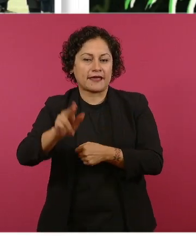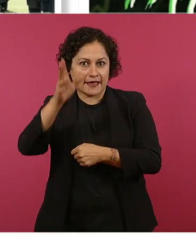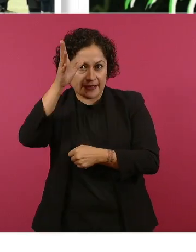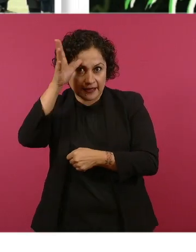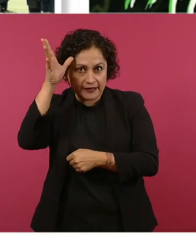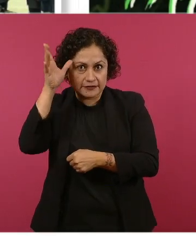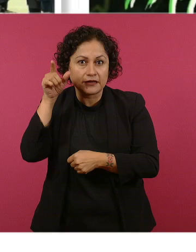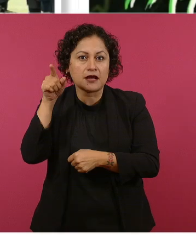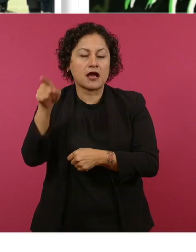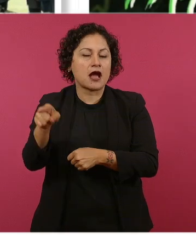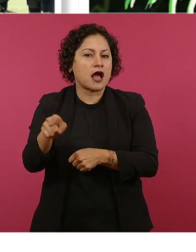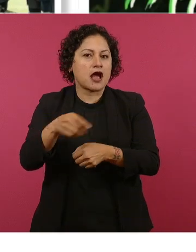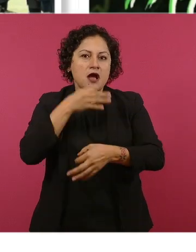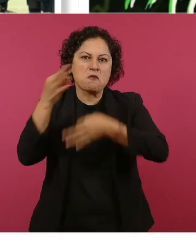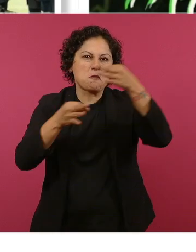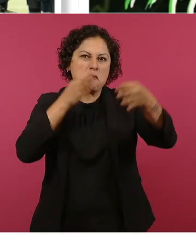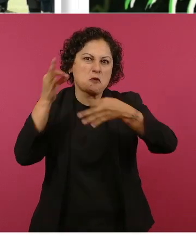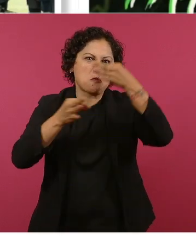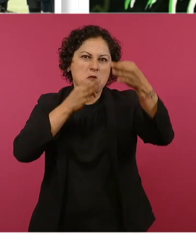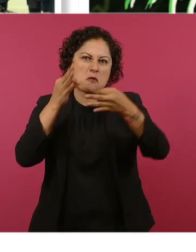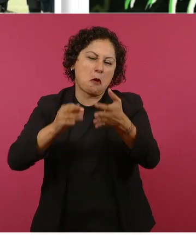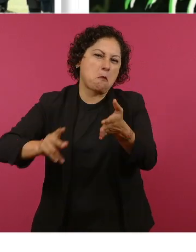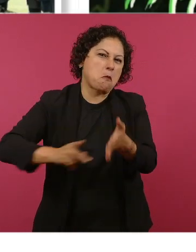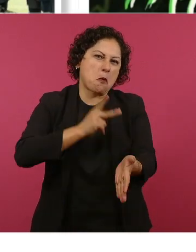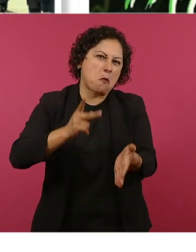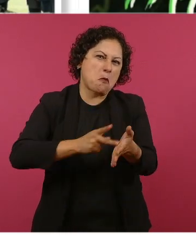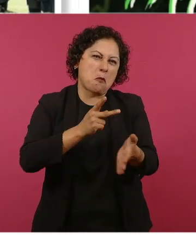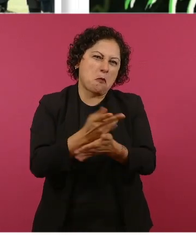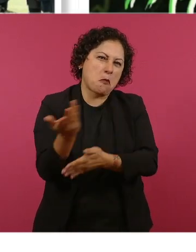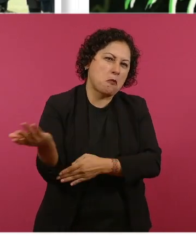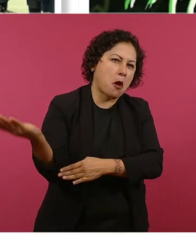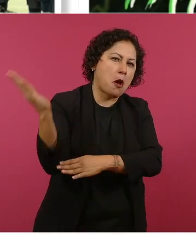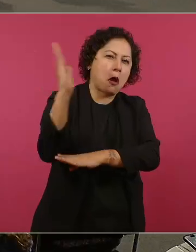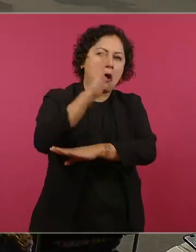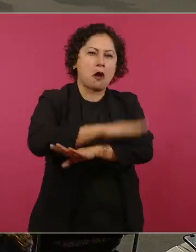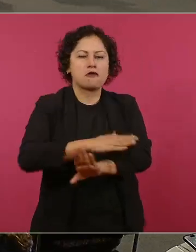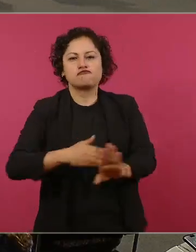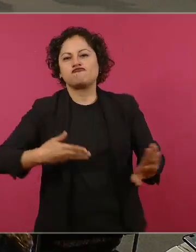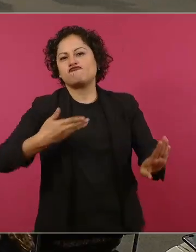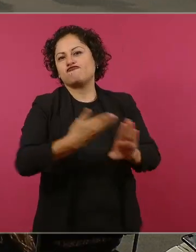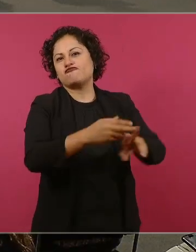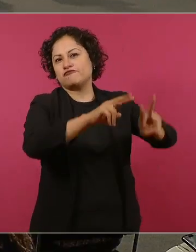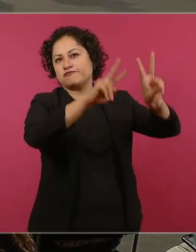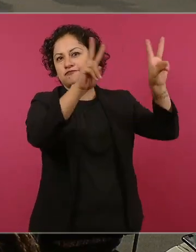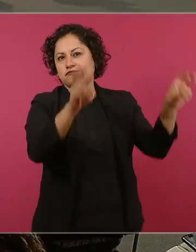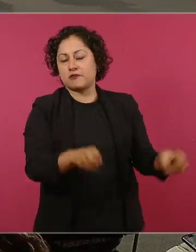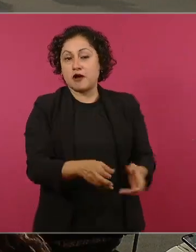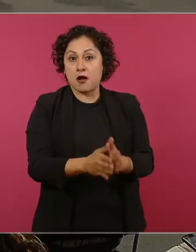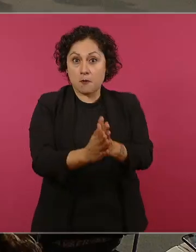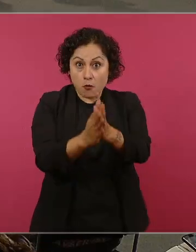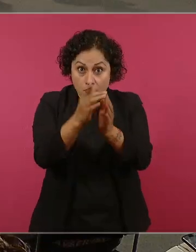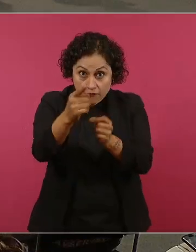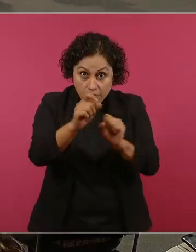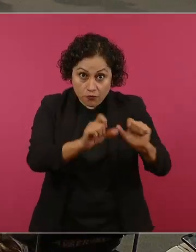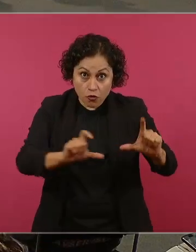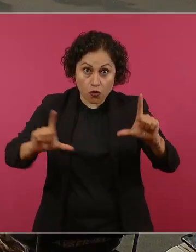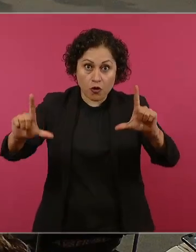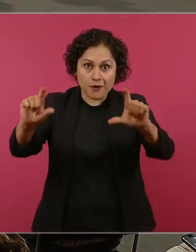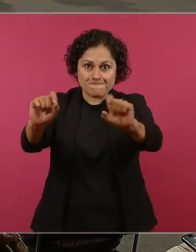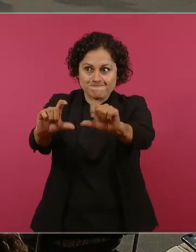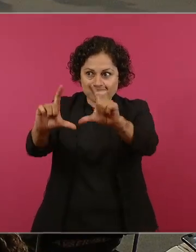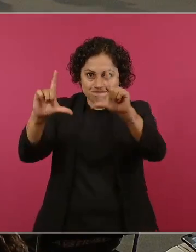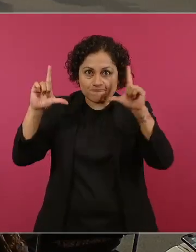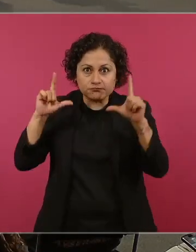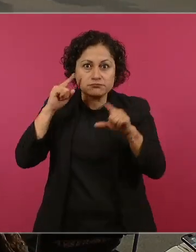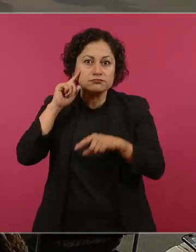de pensiones con notas y reportajes todo el día. Por favor, háganme zoom a la anterior, a la